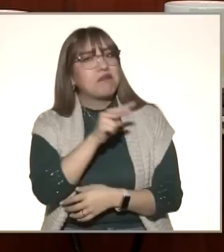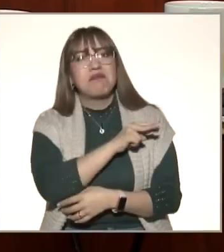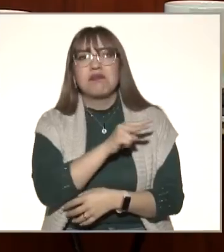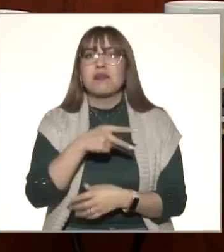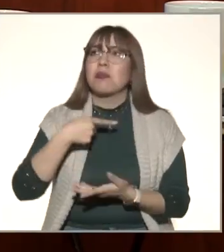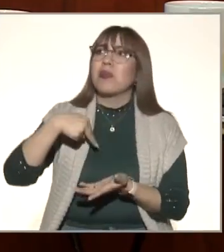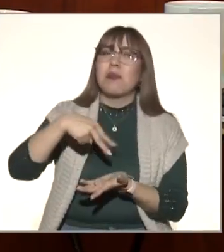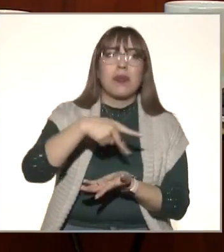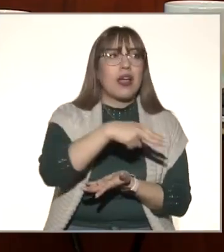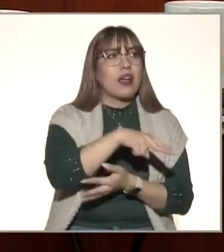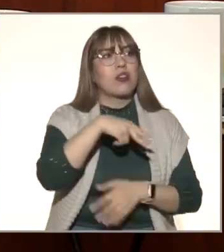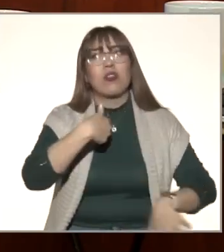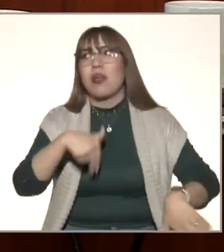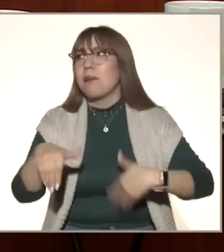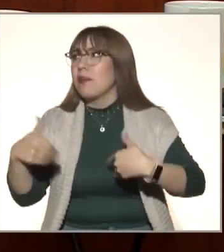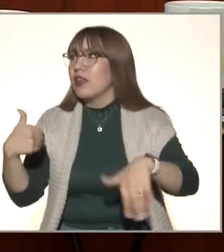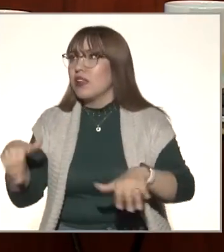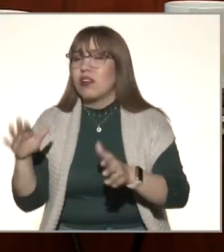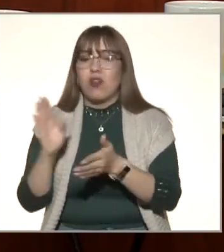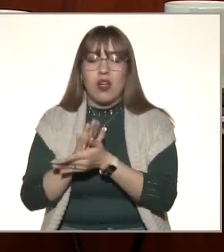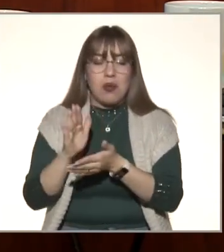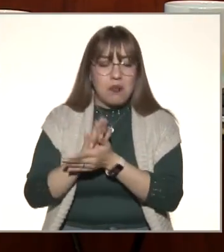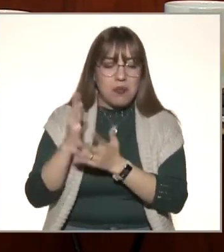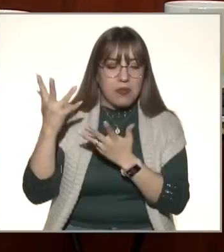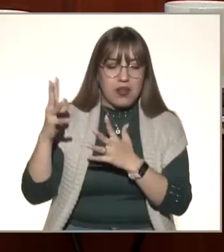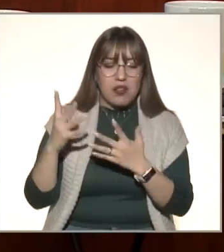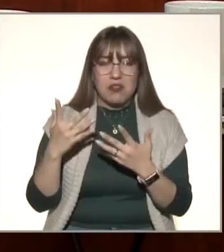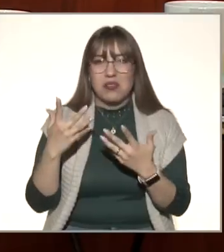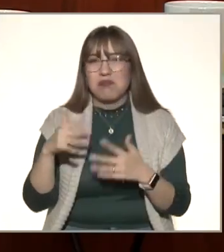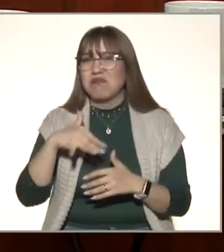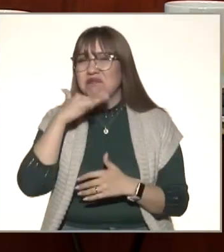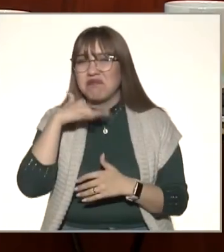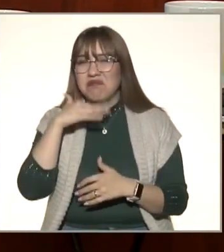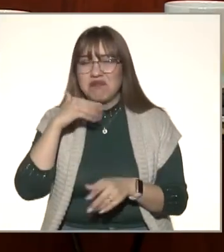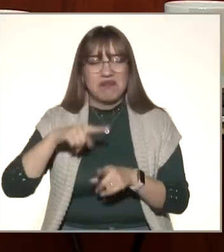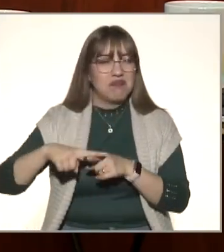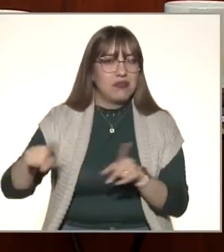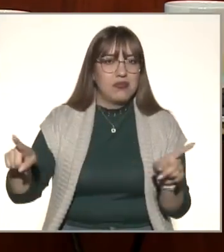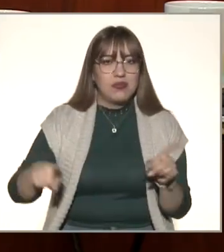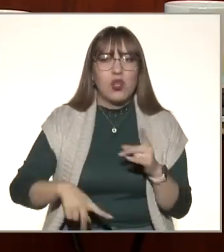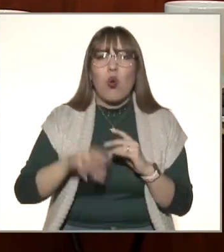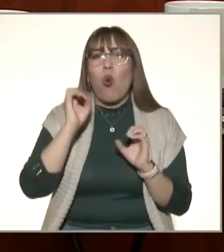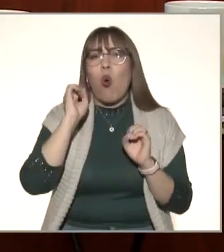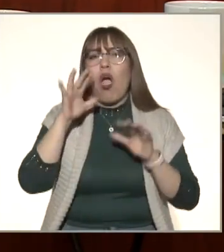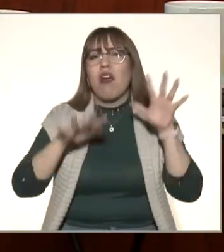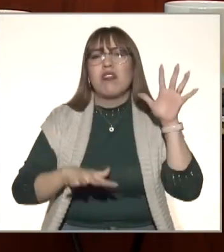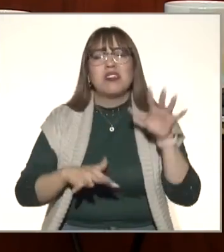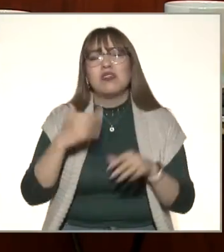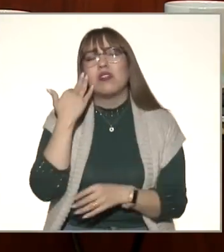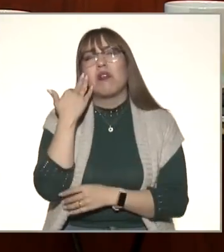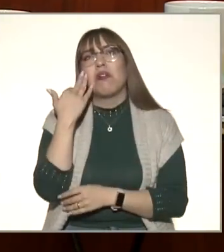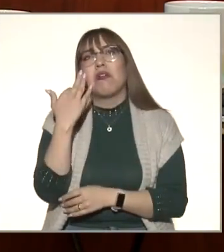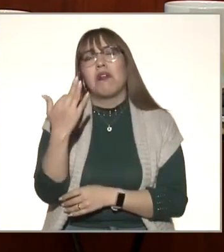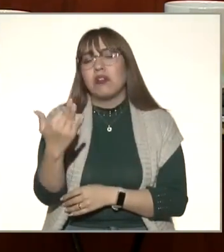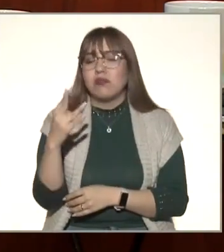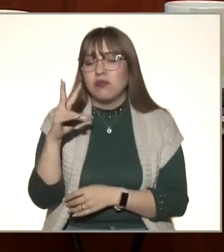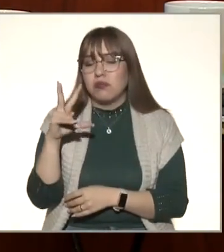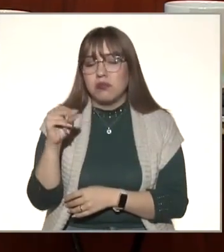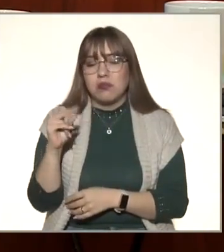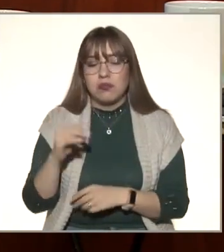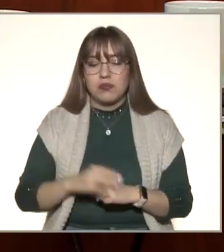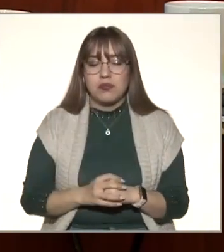conflicto. O muchas veces puedo decidir no estar tanto tiempo. Tolero media